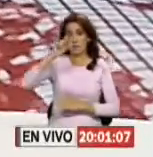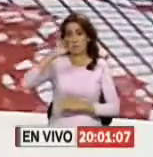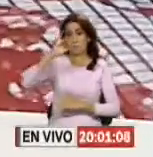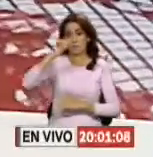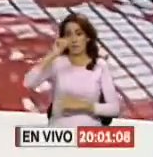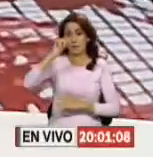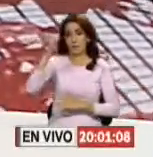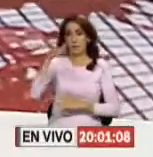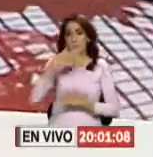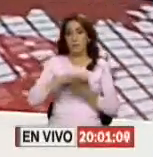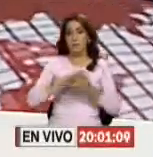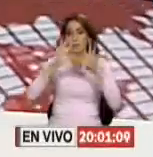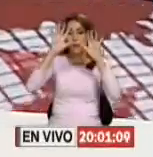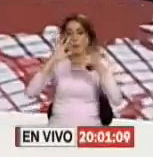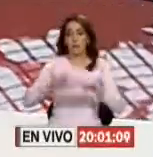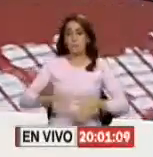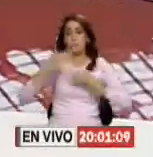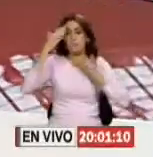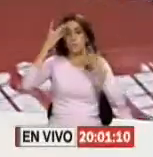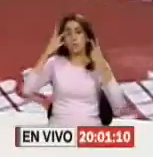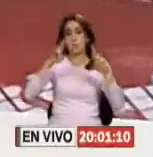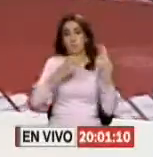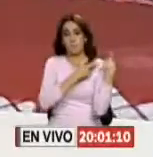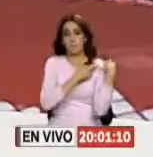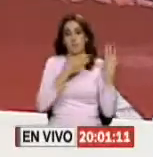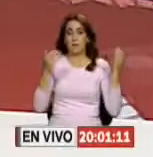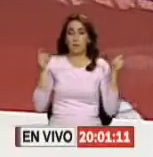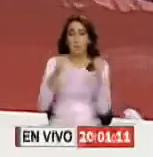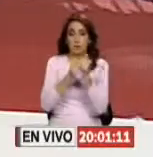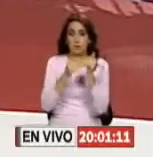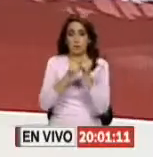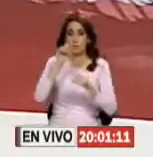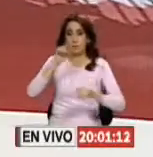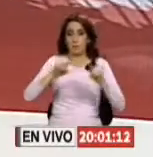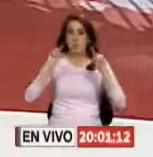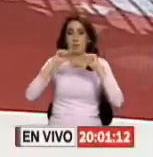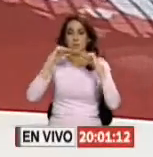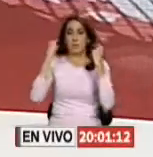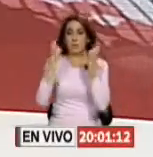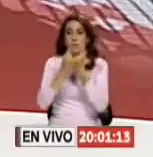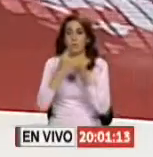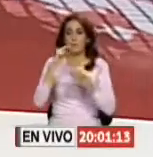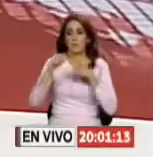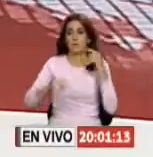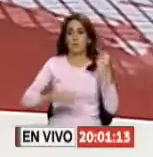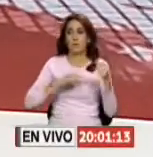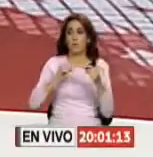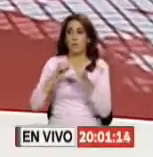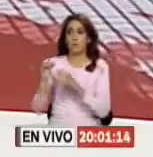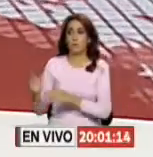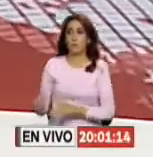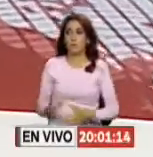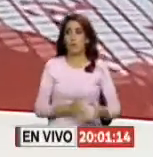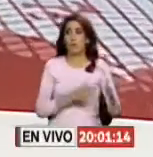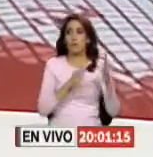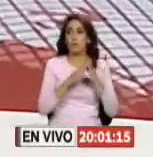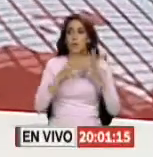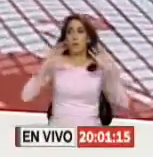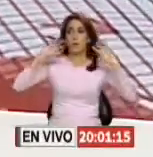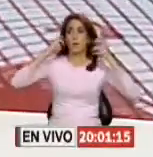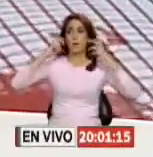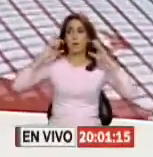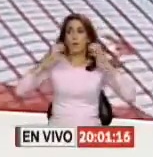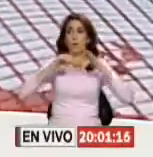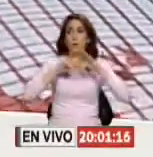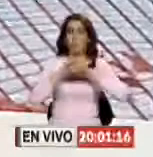la Secretaría de la Política, defendió los acercamientos con otras agrupaciones. Esto en relación a la filtración del audio de la titular de